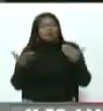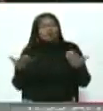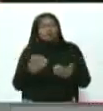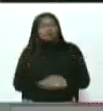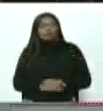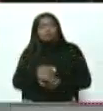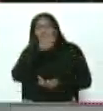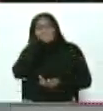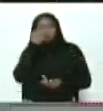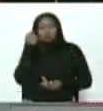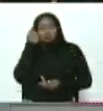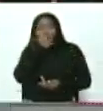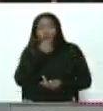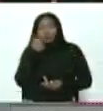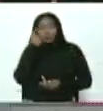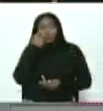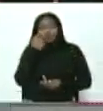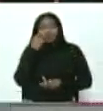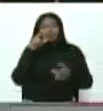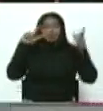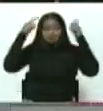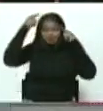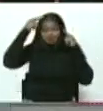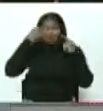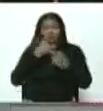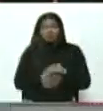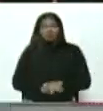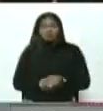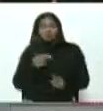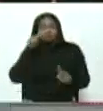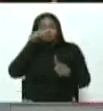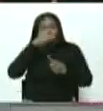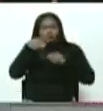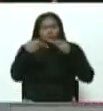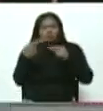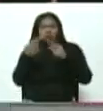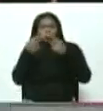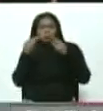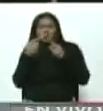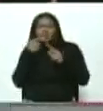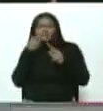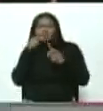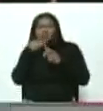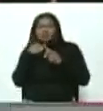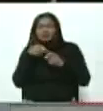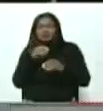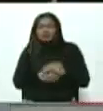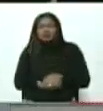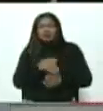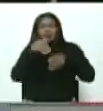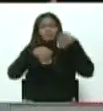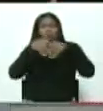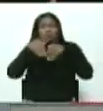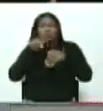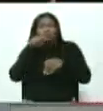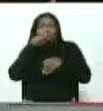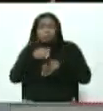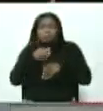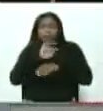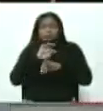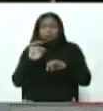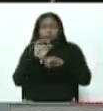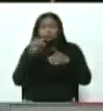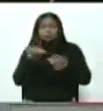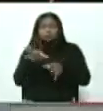Los ojitos de Chávez, los presiona, después otra pantalla que dice votar,